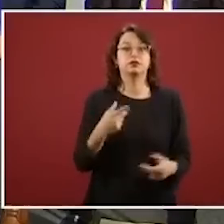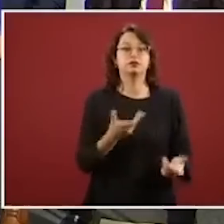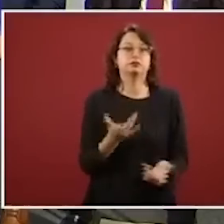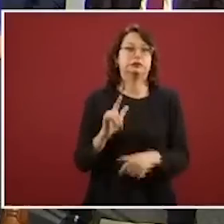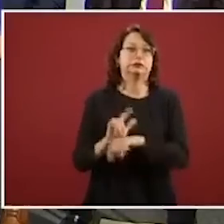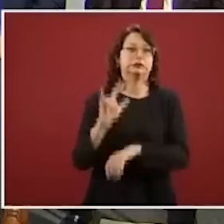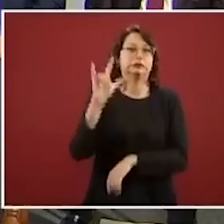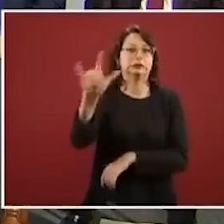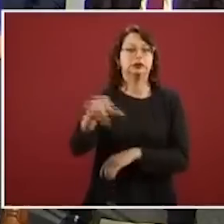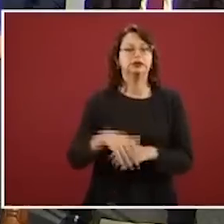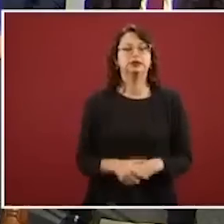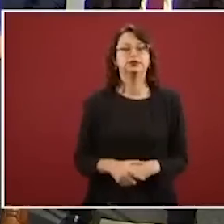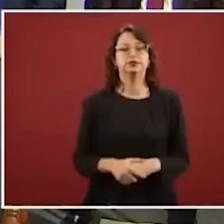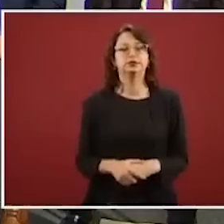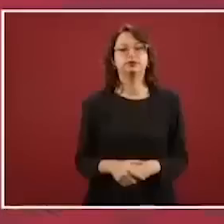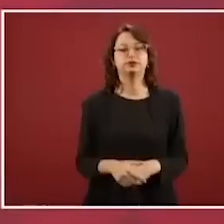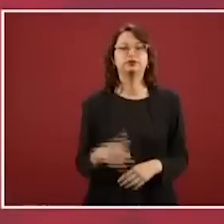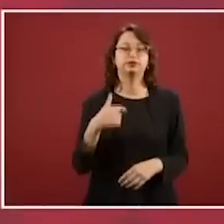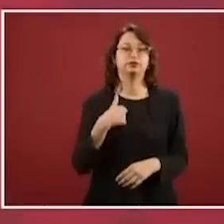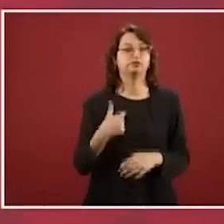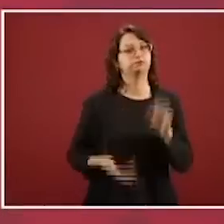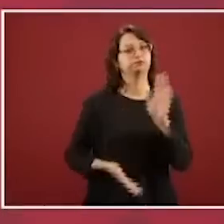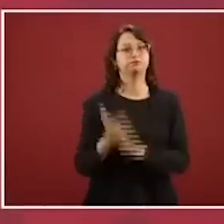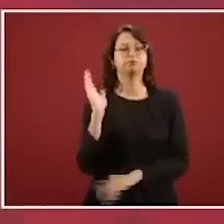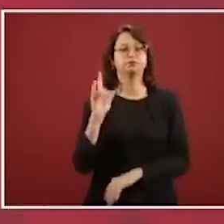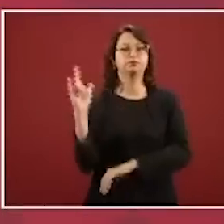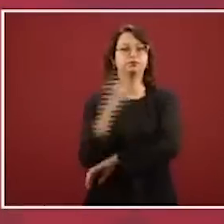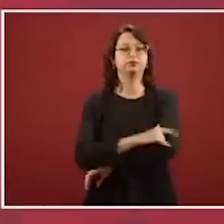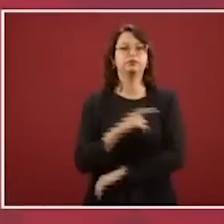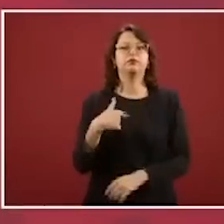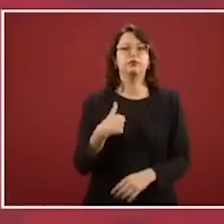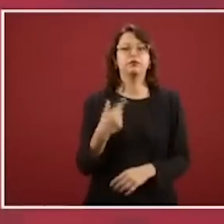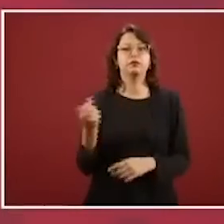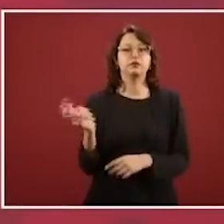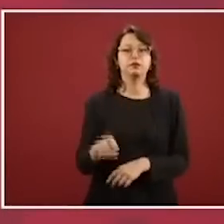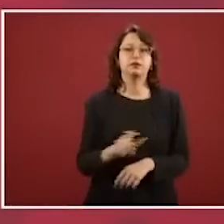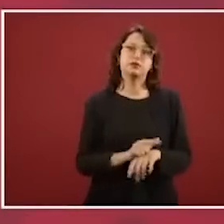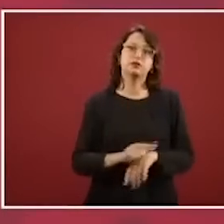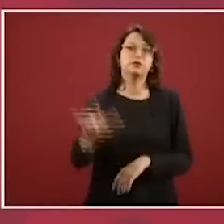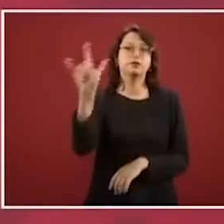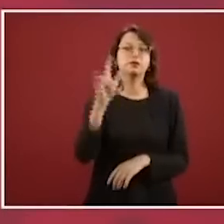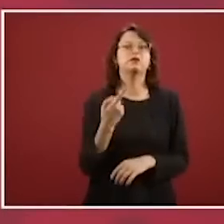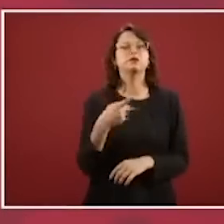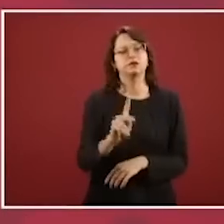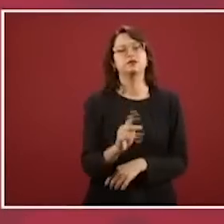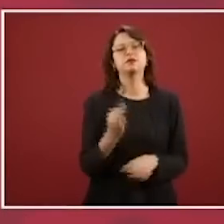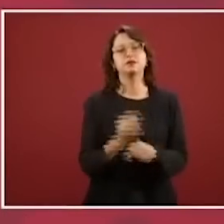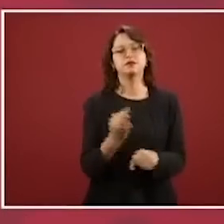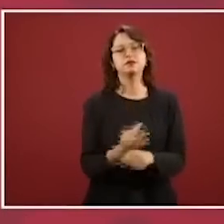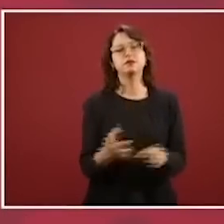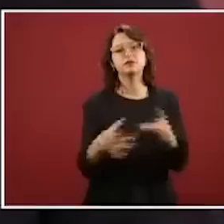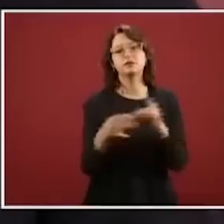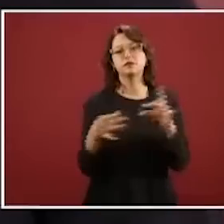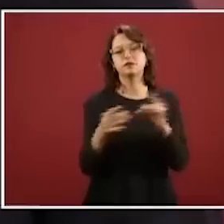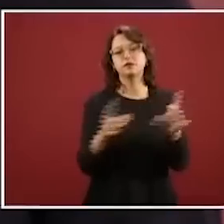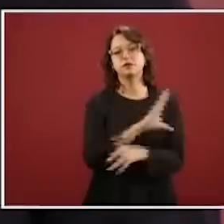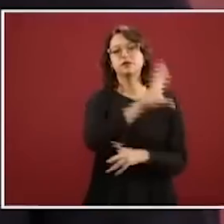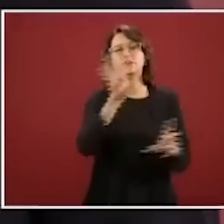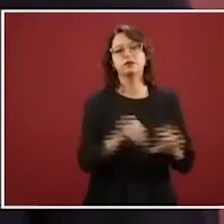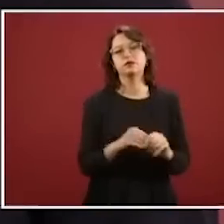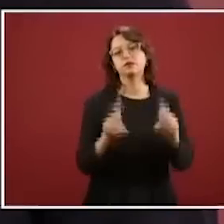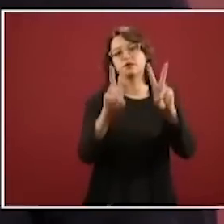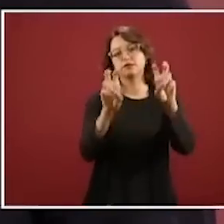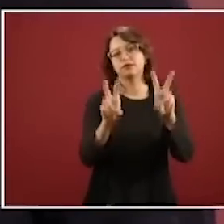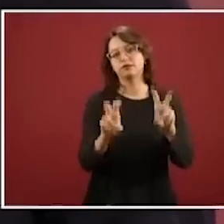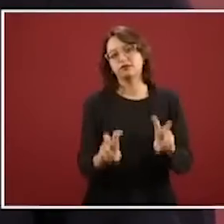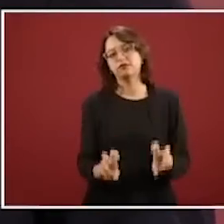vuelo y tengo que estar en el aeropuerto, pero nos va a dar tiempo de atender todo.